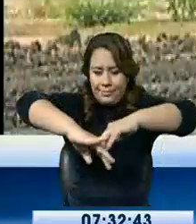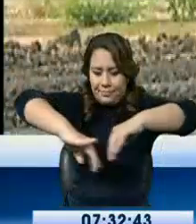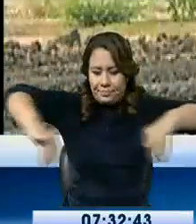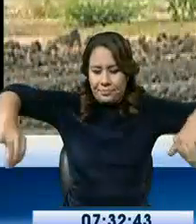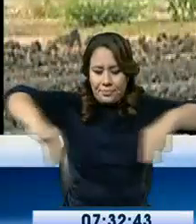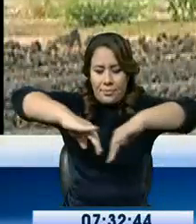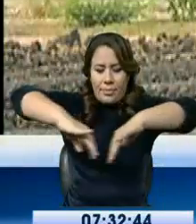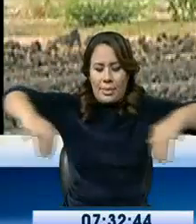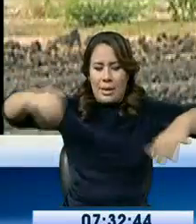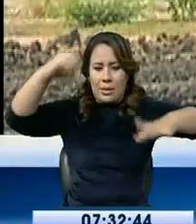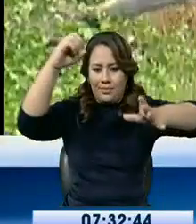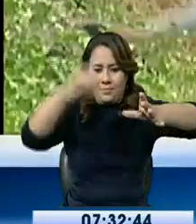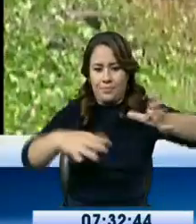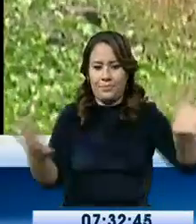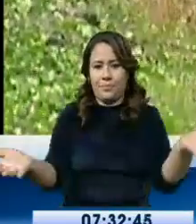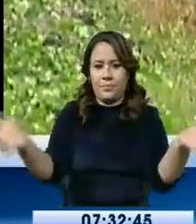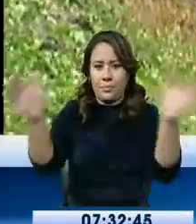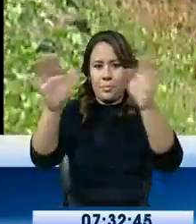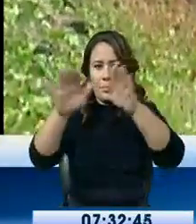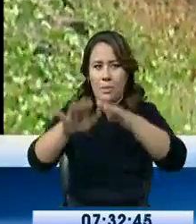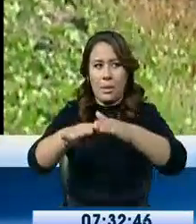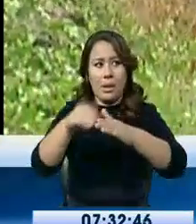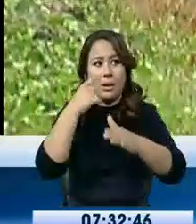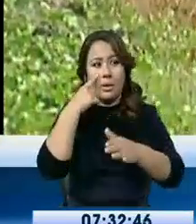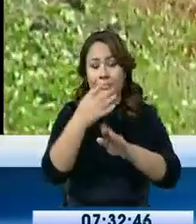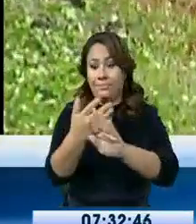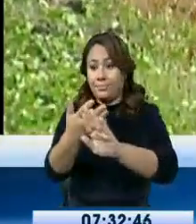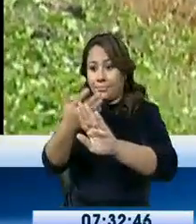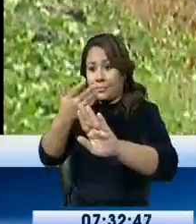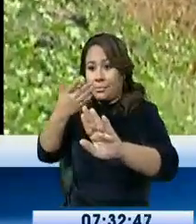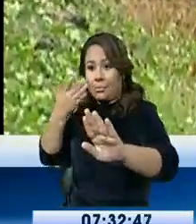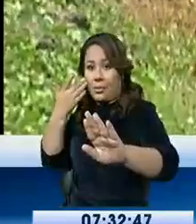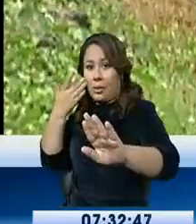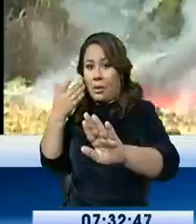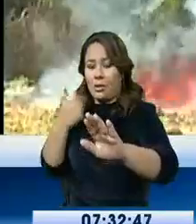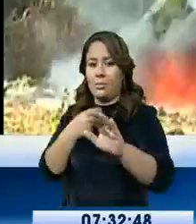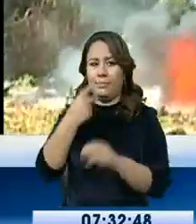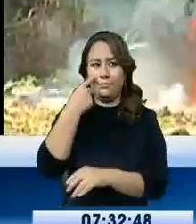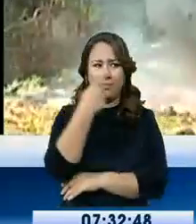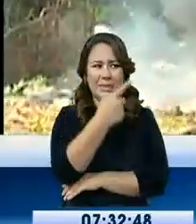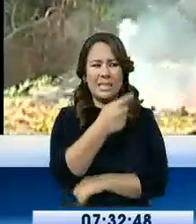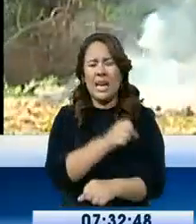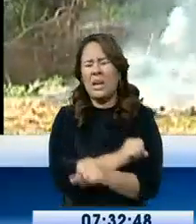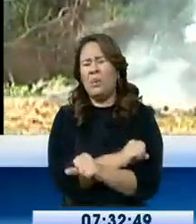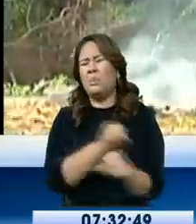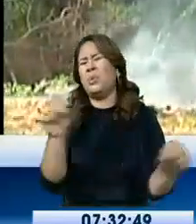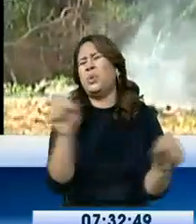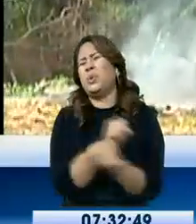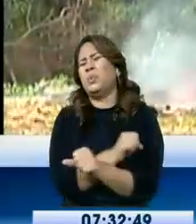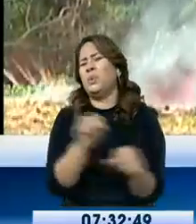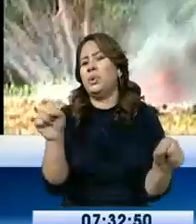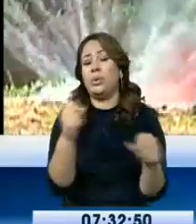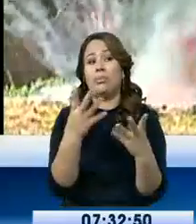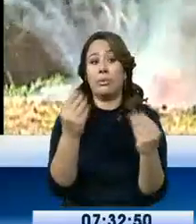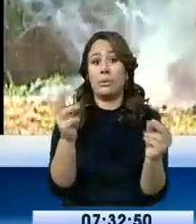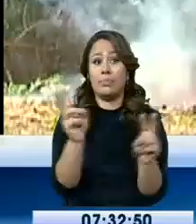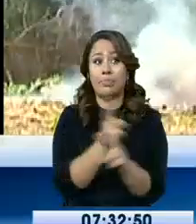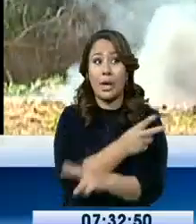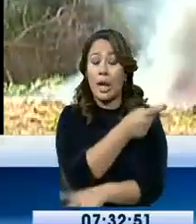de Intervención y Rescate GIR. A una distancia prudente, se logró captar cómo se producía la destrucción de la misma.